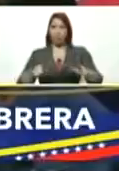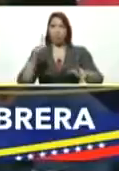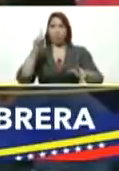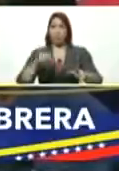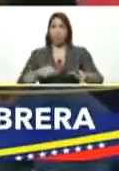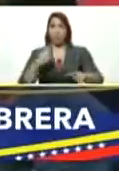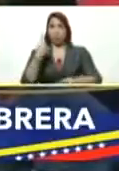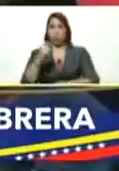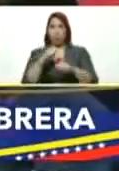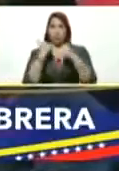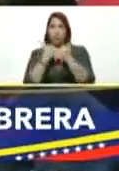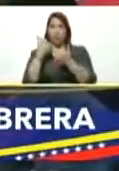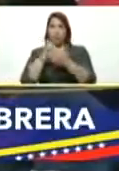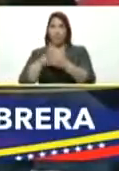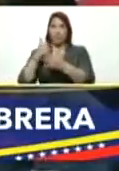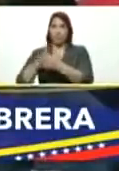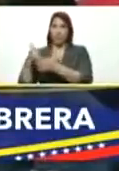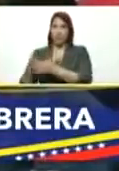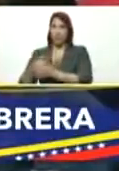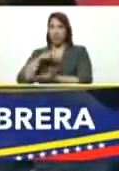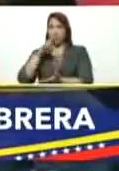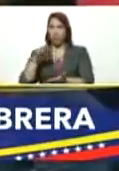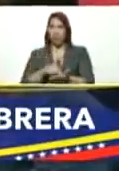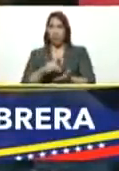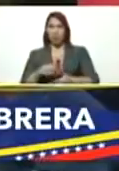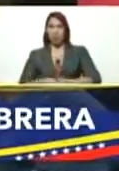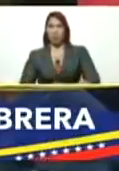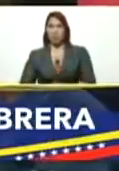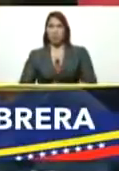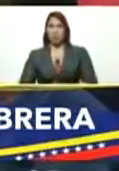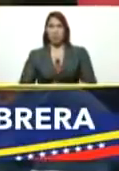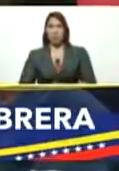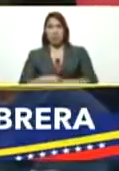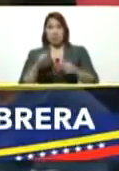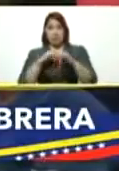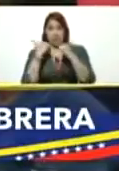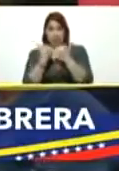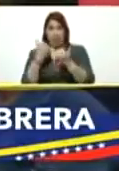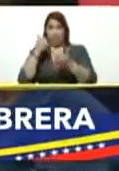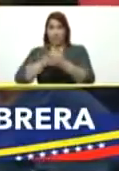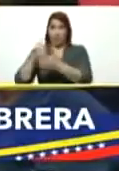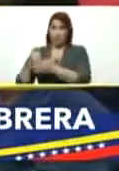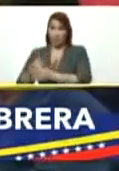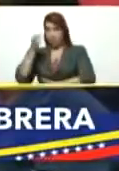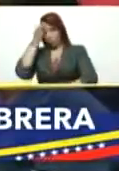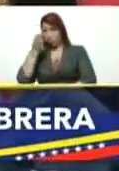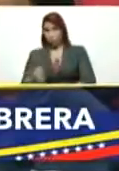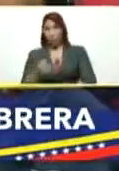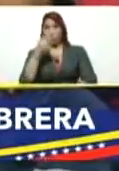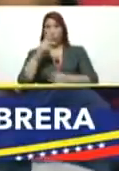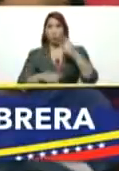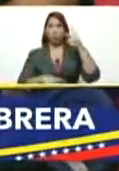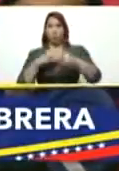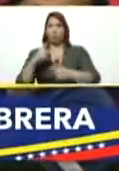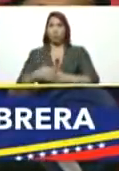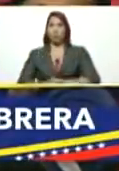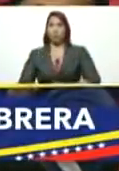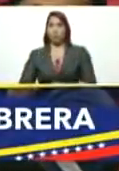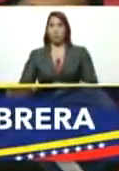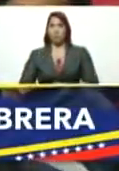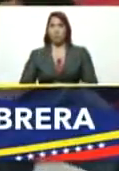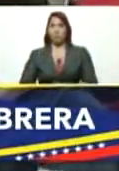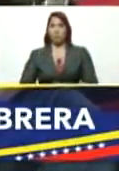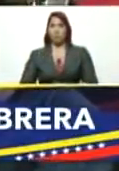sala de batalla nacional estas salas de batalla y estos consejos productivos nos